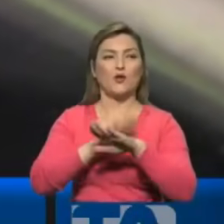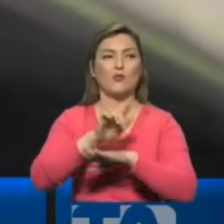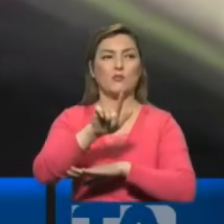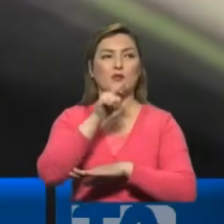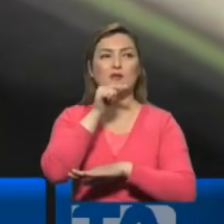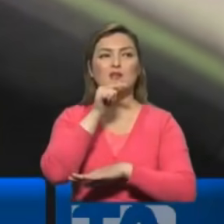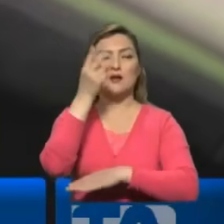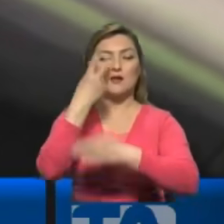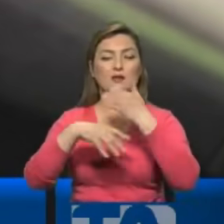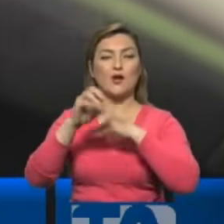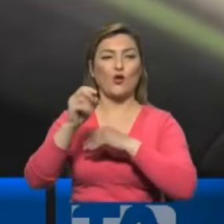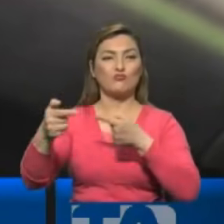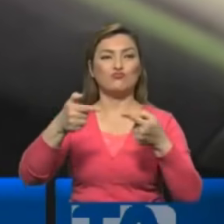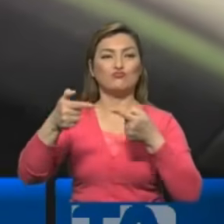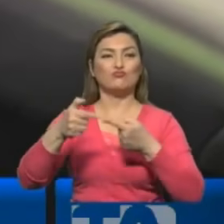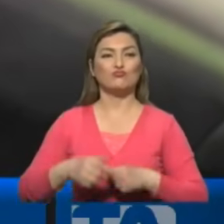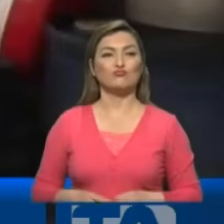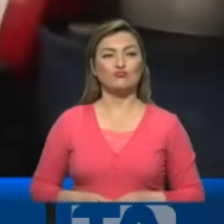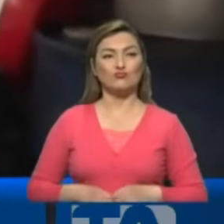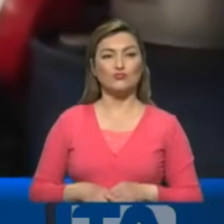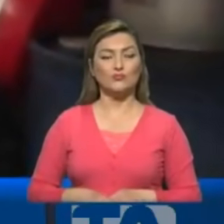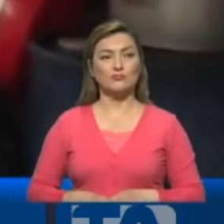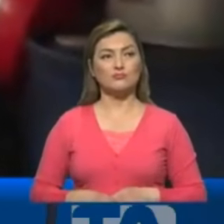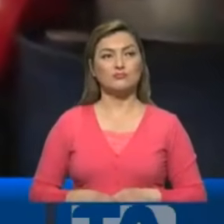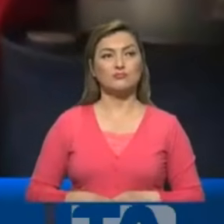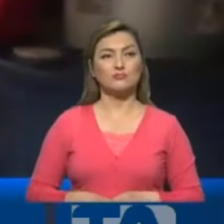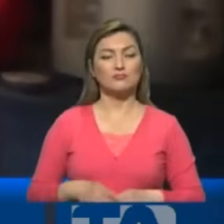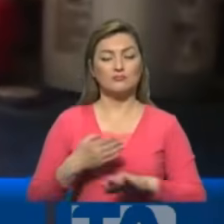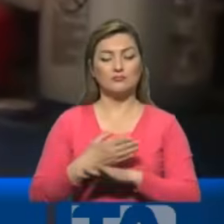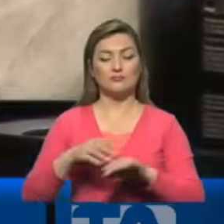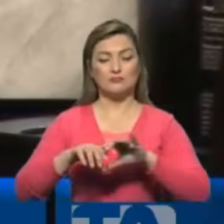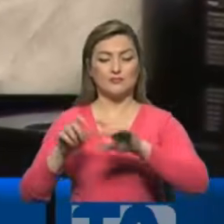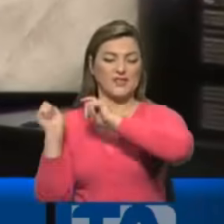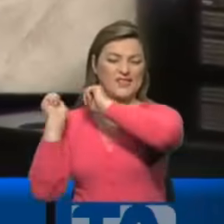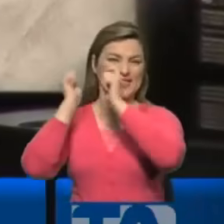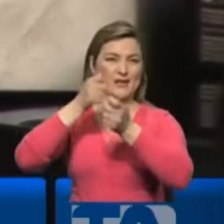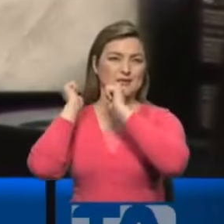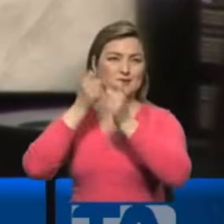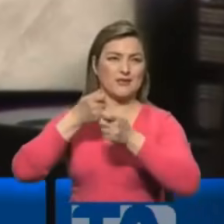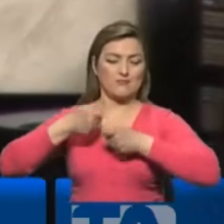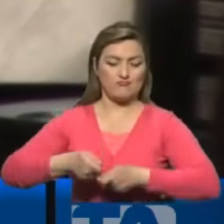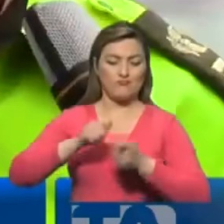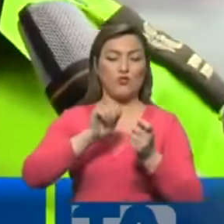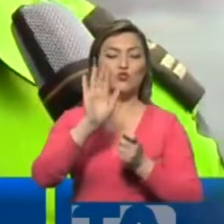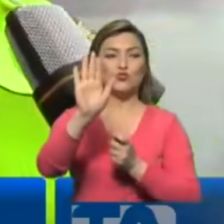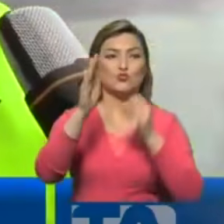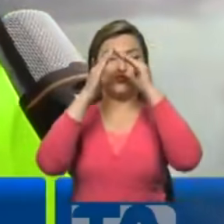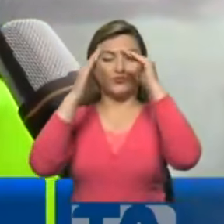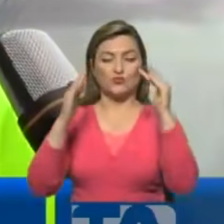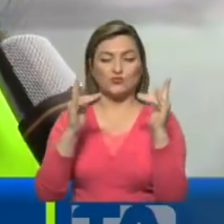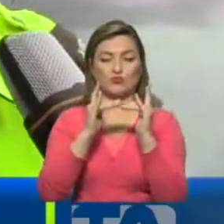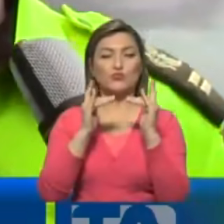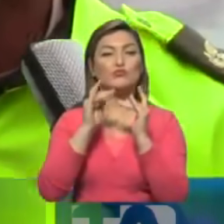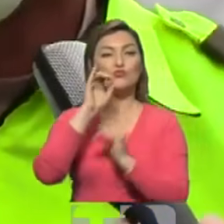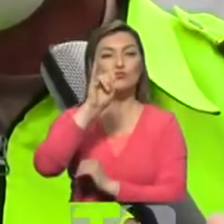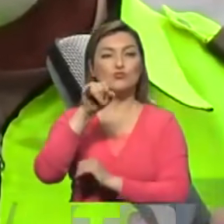José Elie, quien habría tenido un altercado con su padre. Luego de ello, lo golpeó con un azadón y lo enterró en su dormitorio. Relata que el